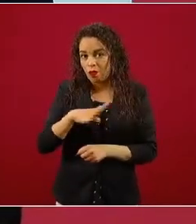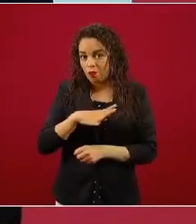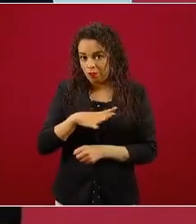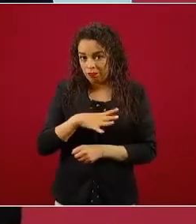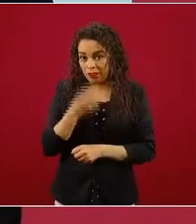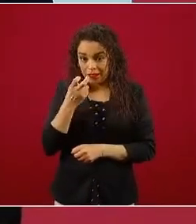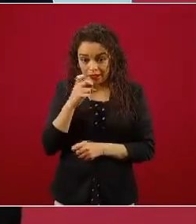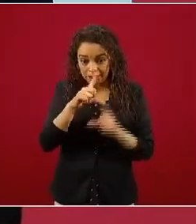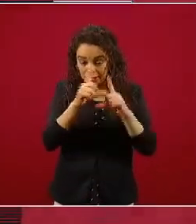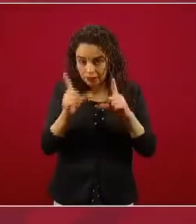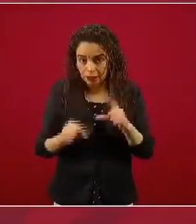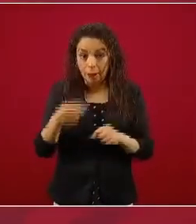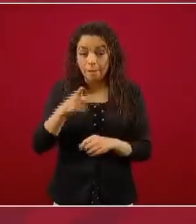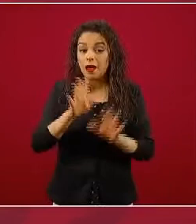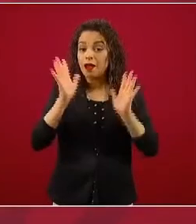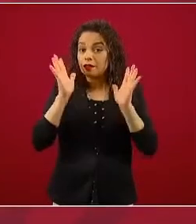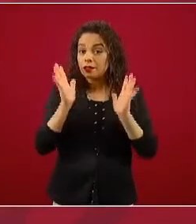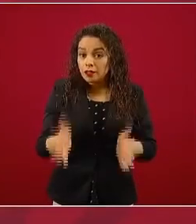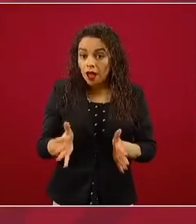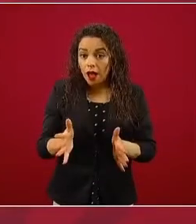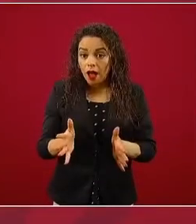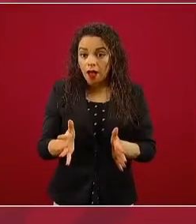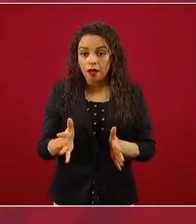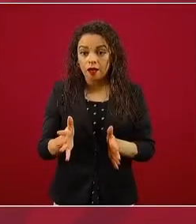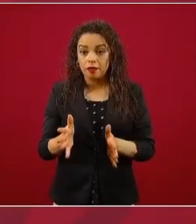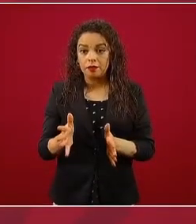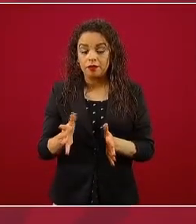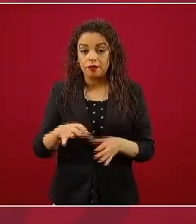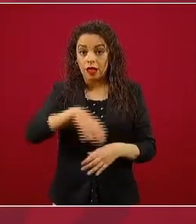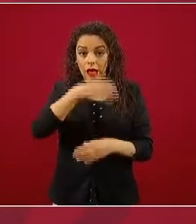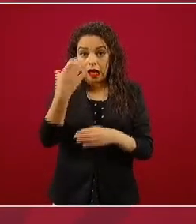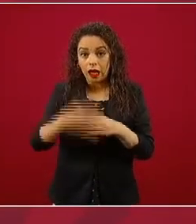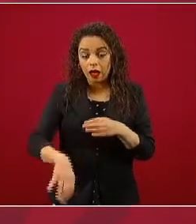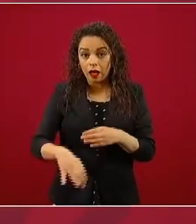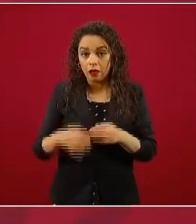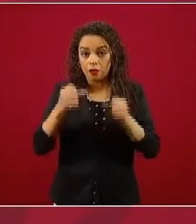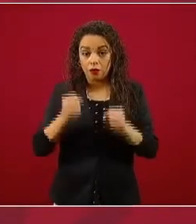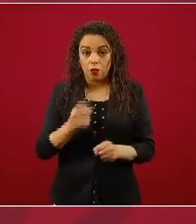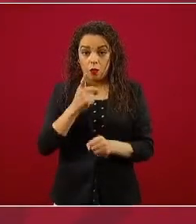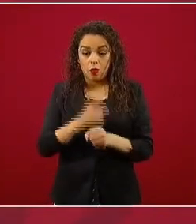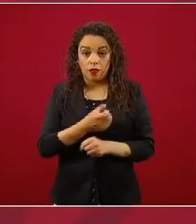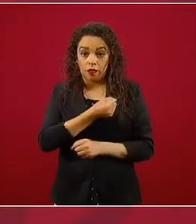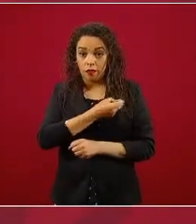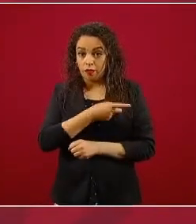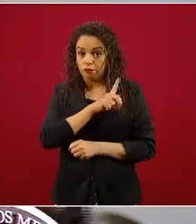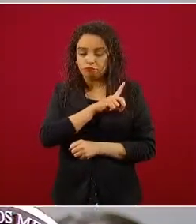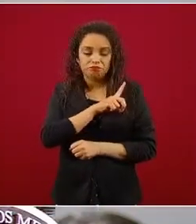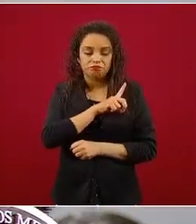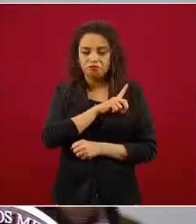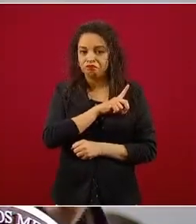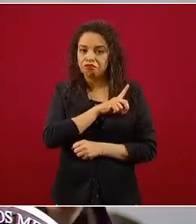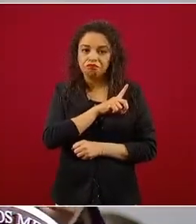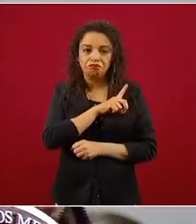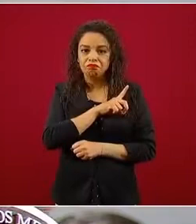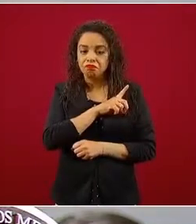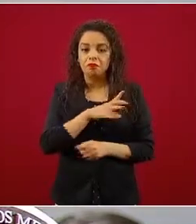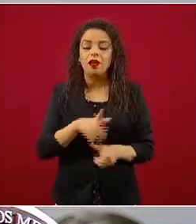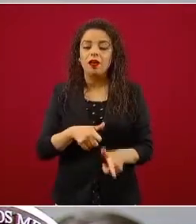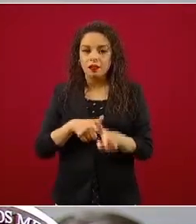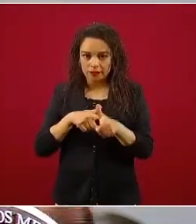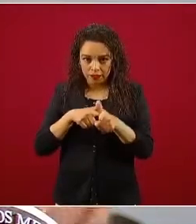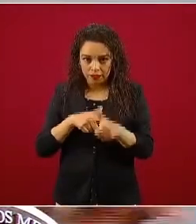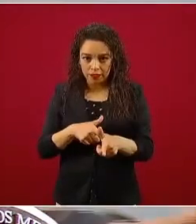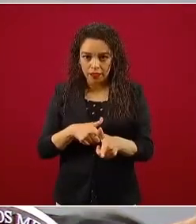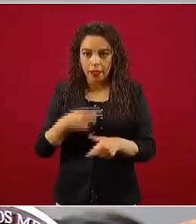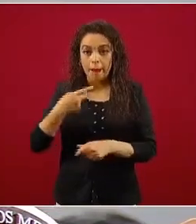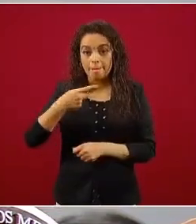las actividades de seguridad sanitaria. Las medidas de seguridad sanitaria pasan ahora a